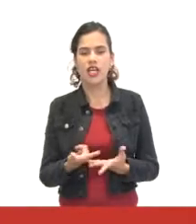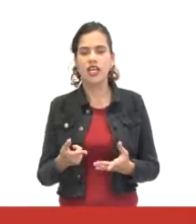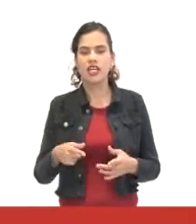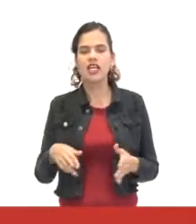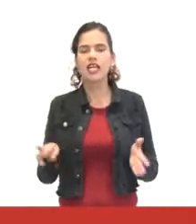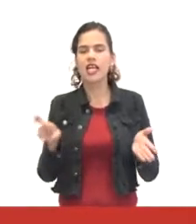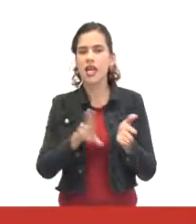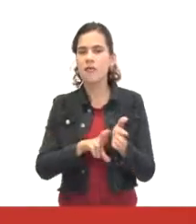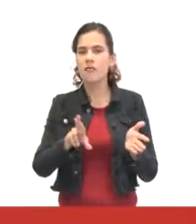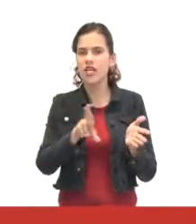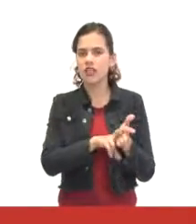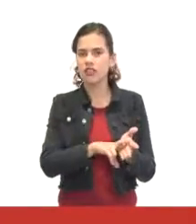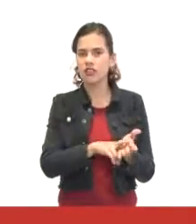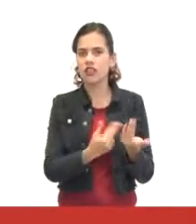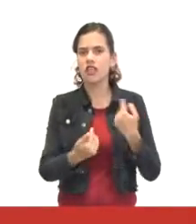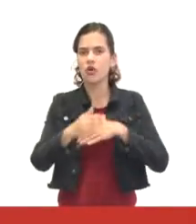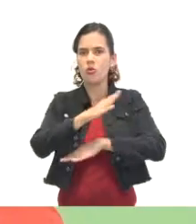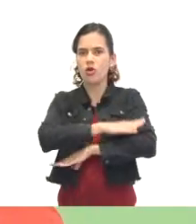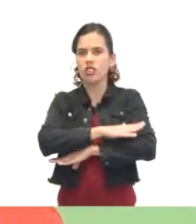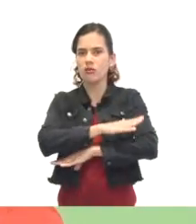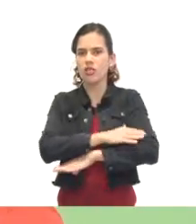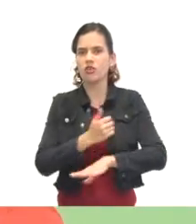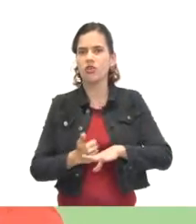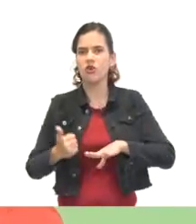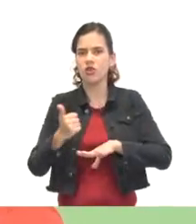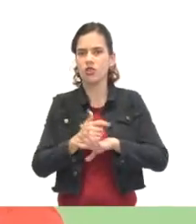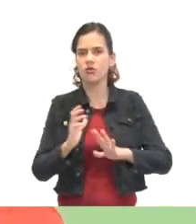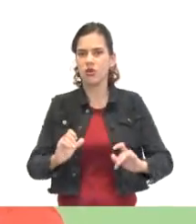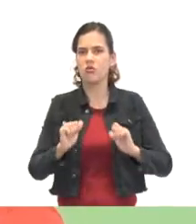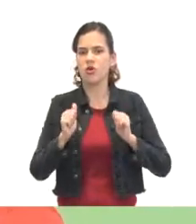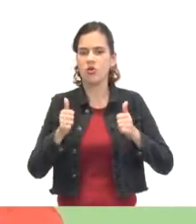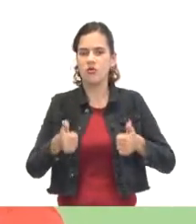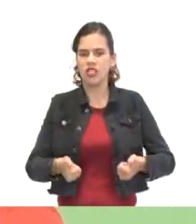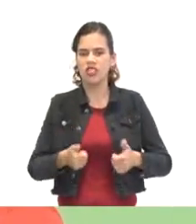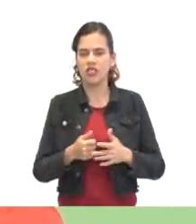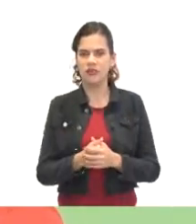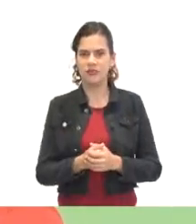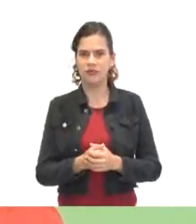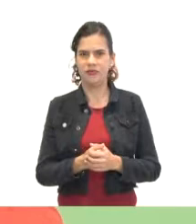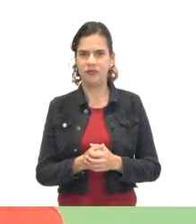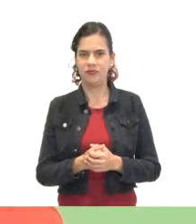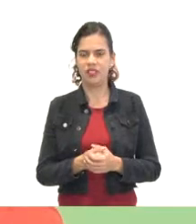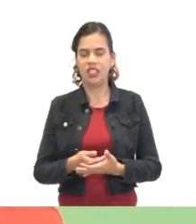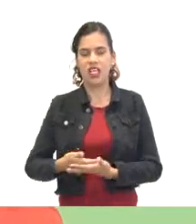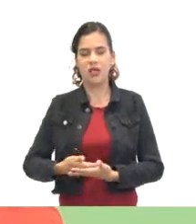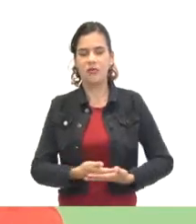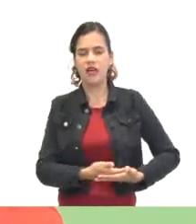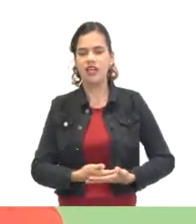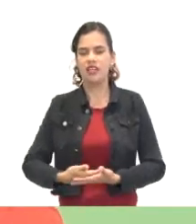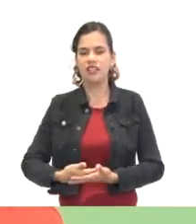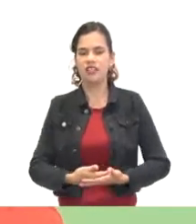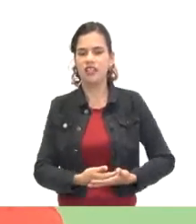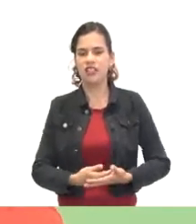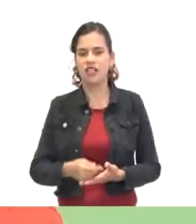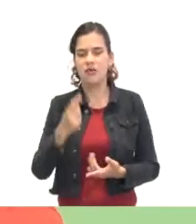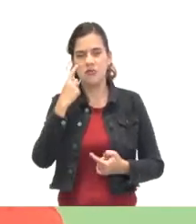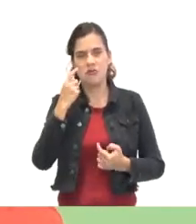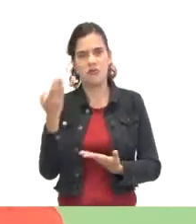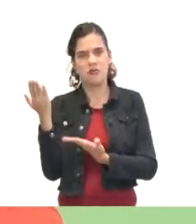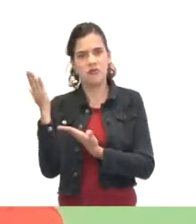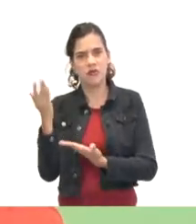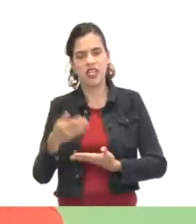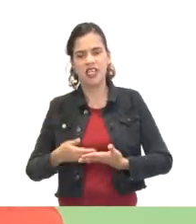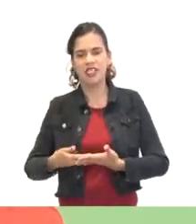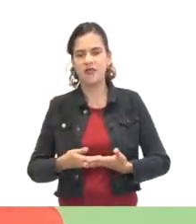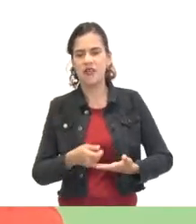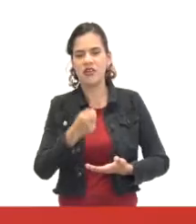de los adultos significativos. Pero vamos a comenzar en la etapa maternal. Vean este bebé tan